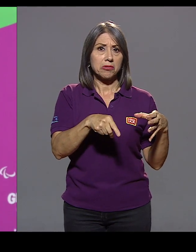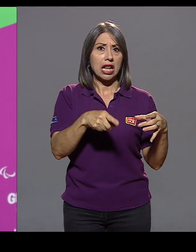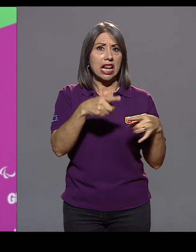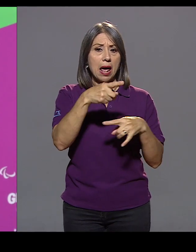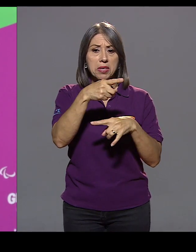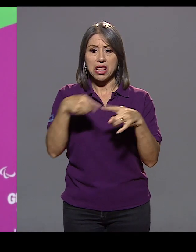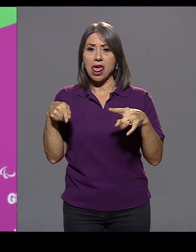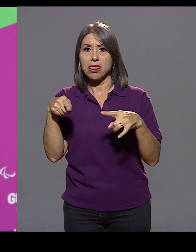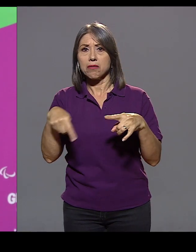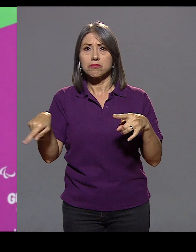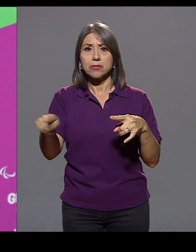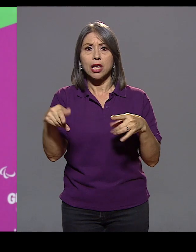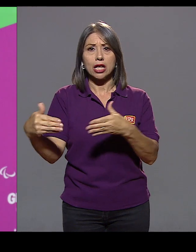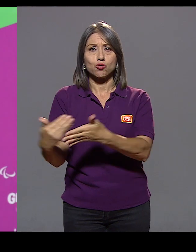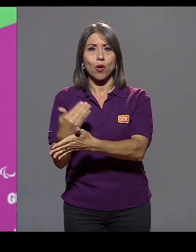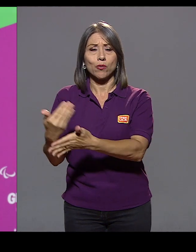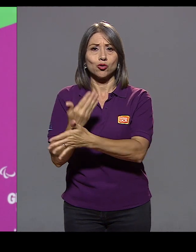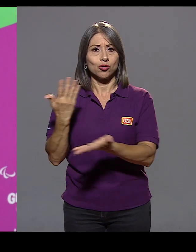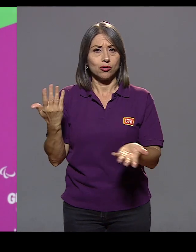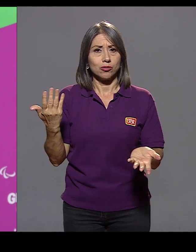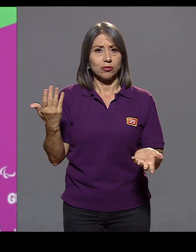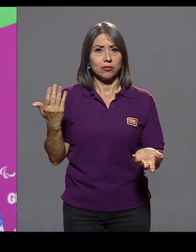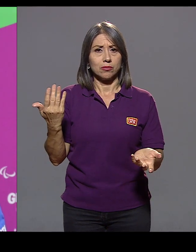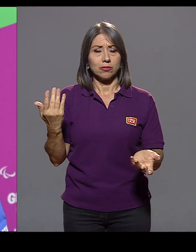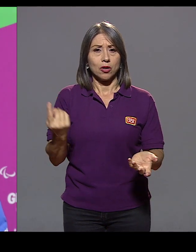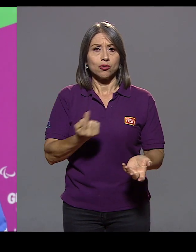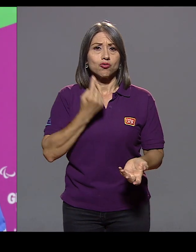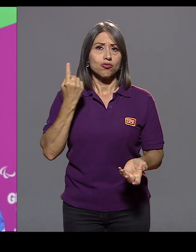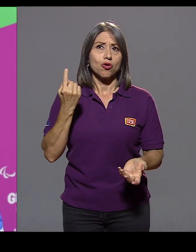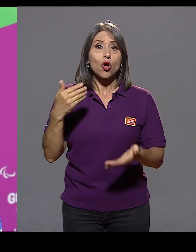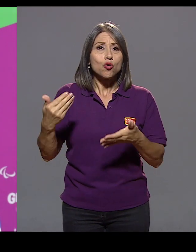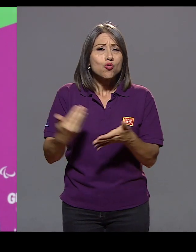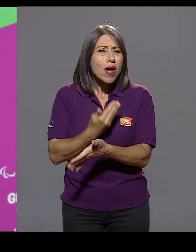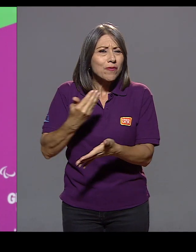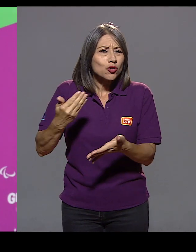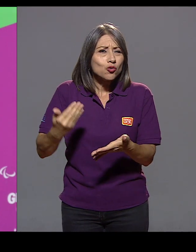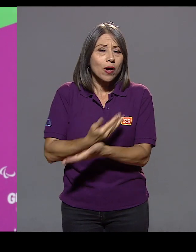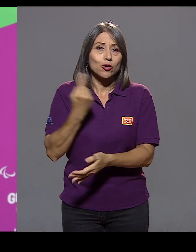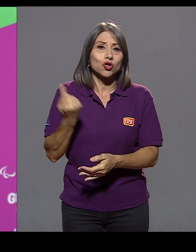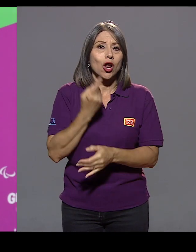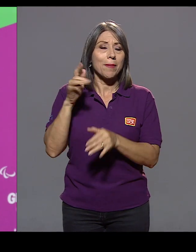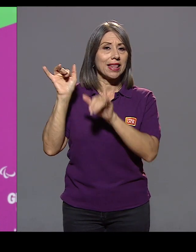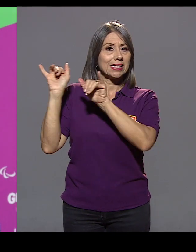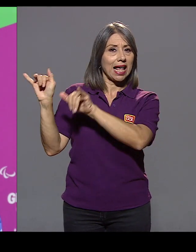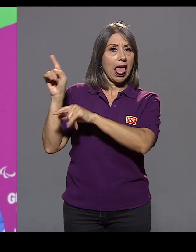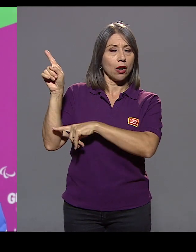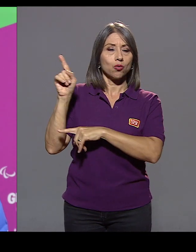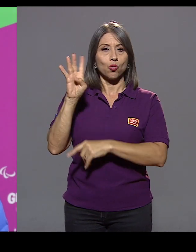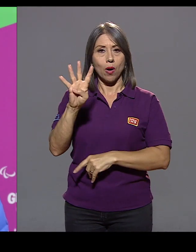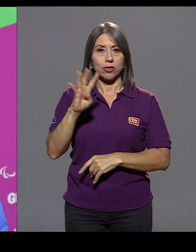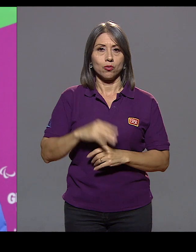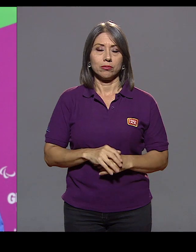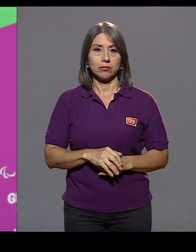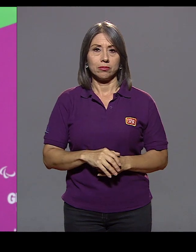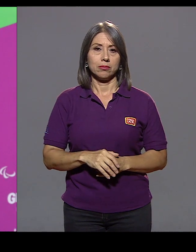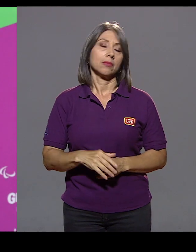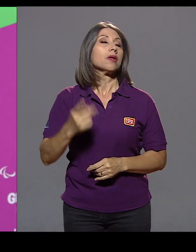mitad eran nuevos. Solo se nos quedaron, nuevos, se nos quedaron 4.